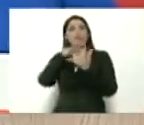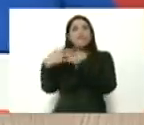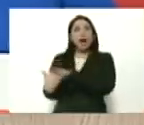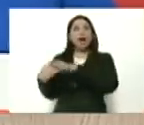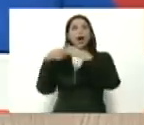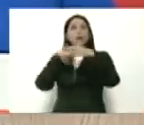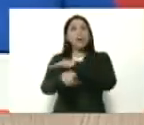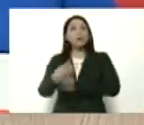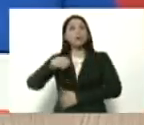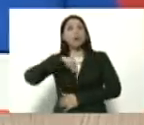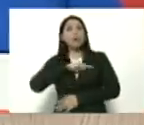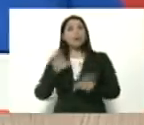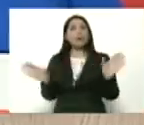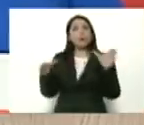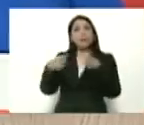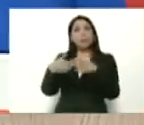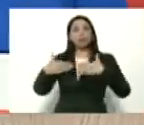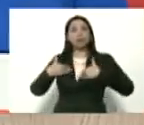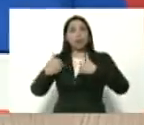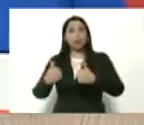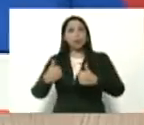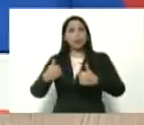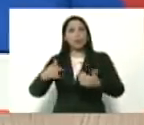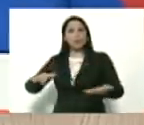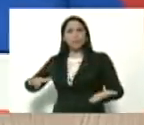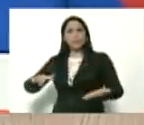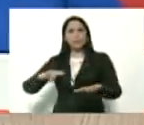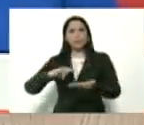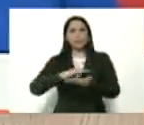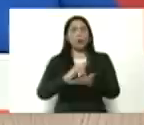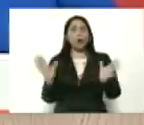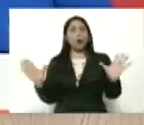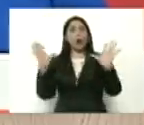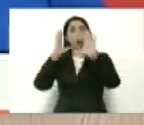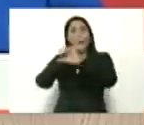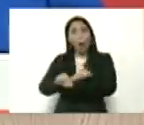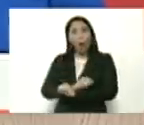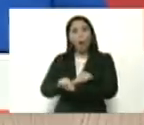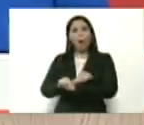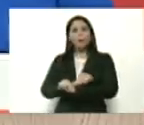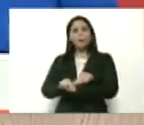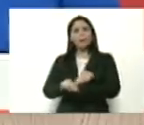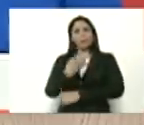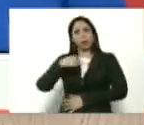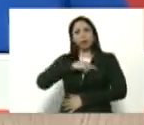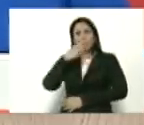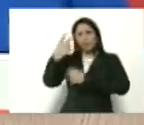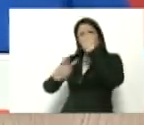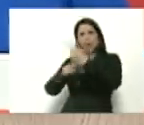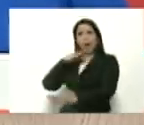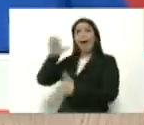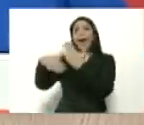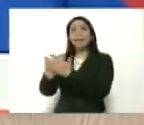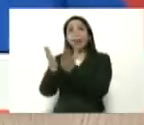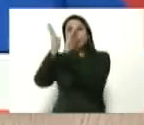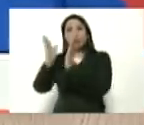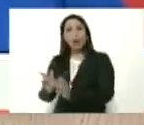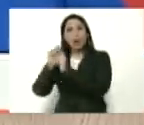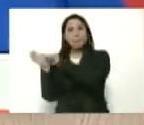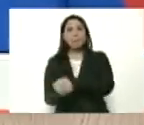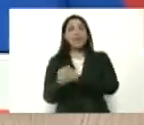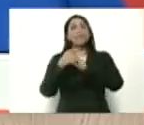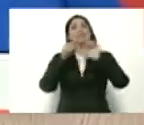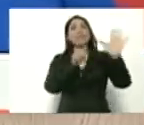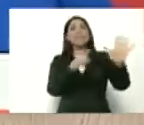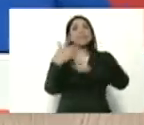equipo de salud llegó en horas de la noche a esa academia, y allí nos encontramos con 63